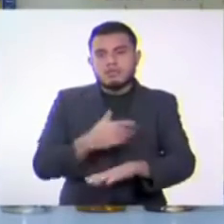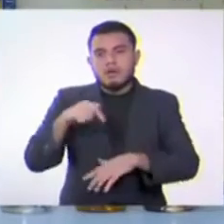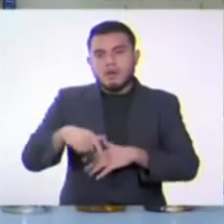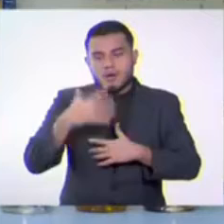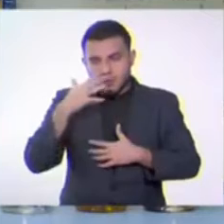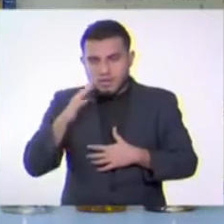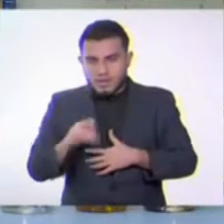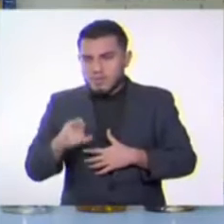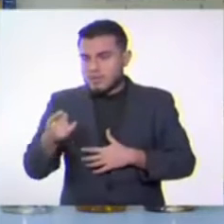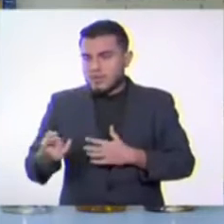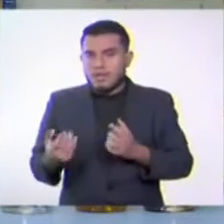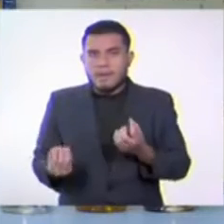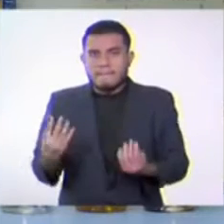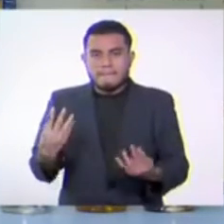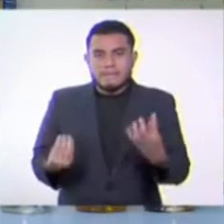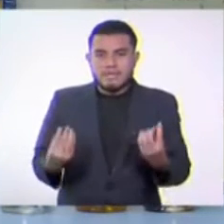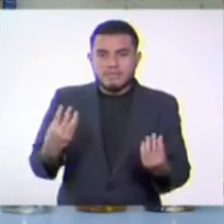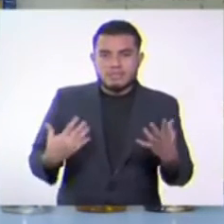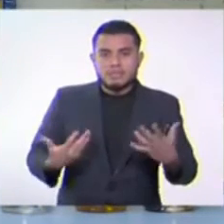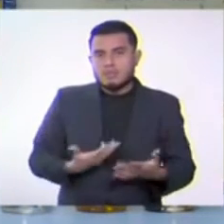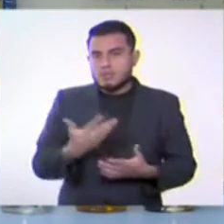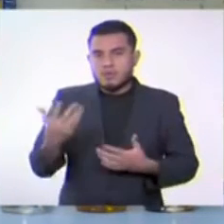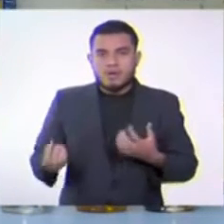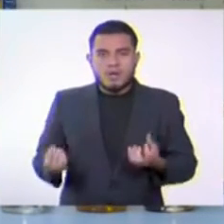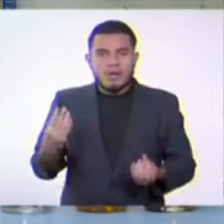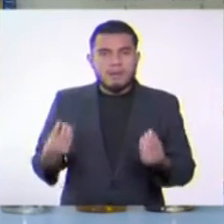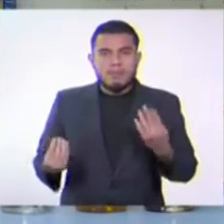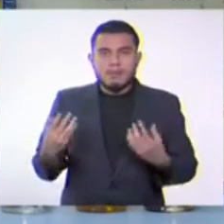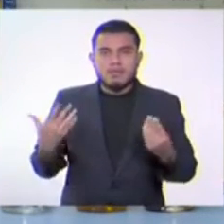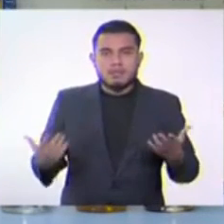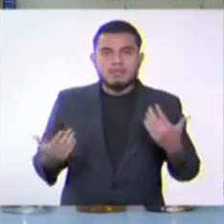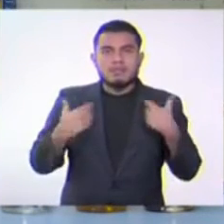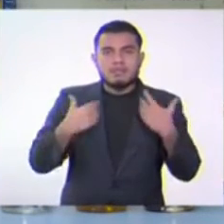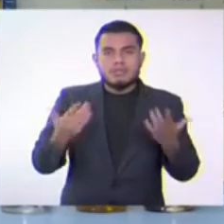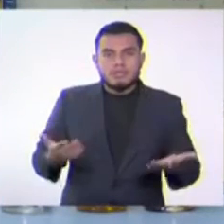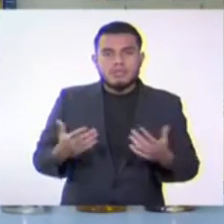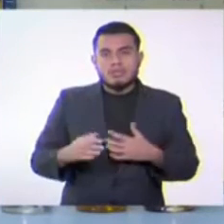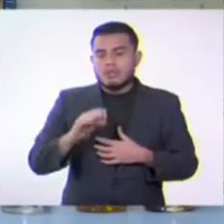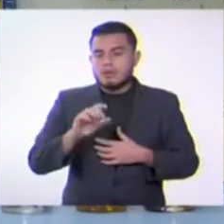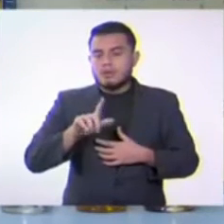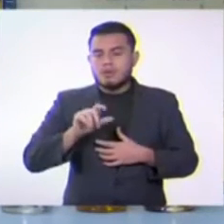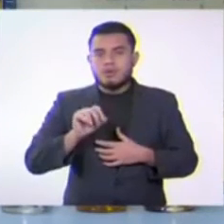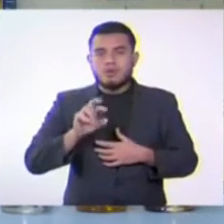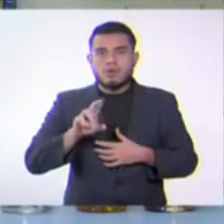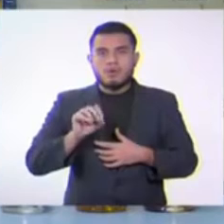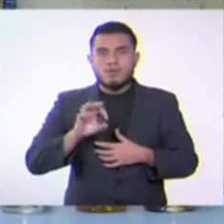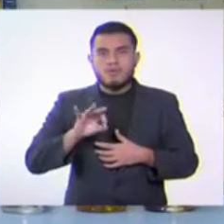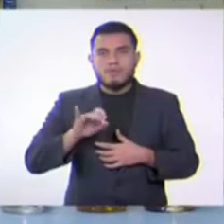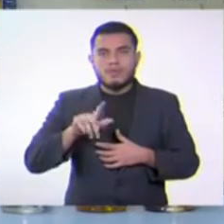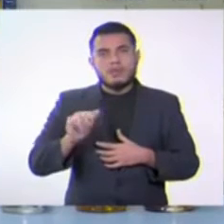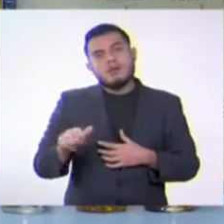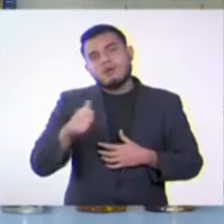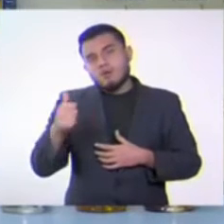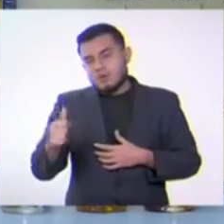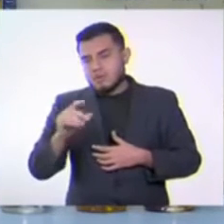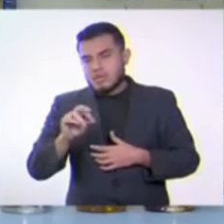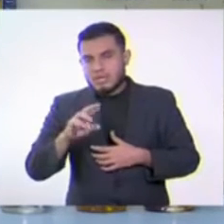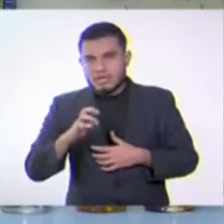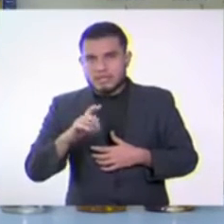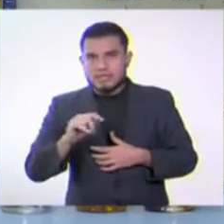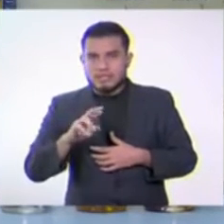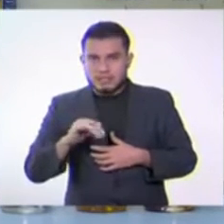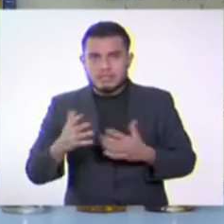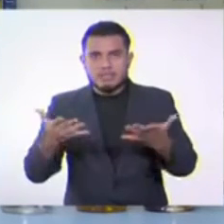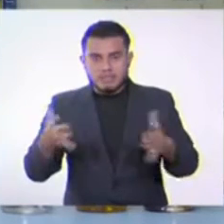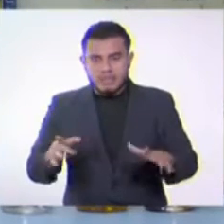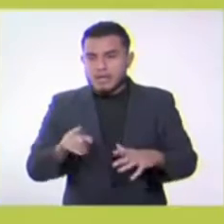el lado de las plantas, todas las plantas tienen clorofila. Esa es otra característica común a